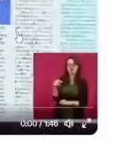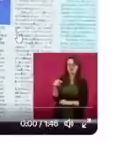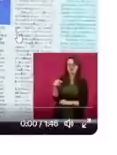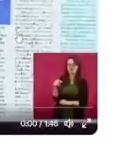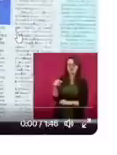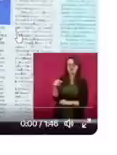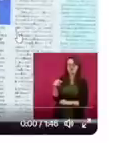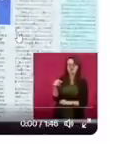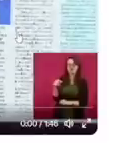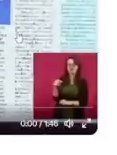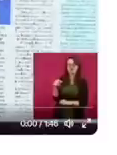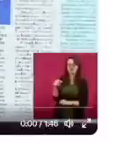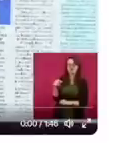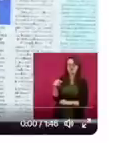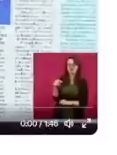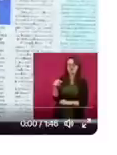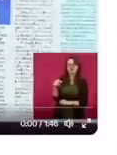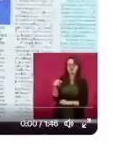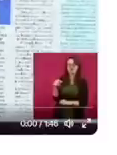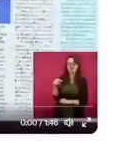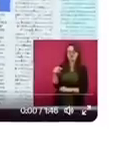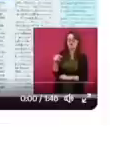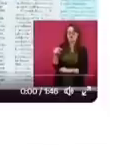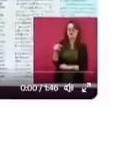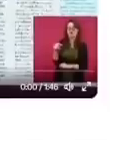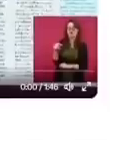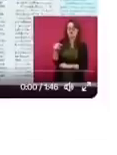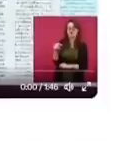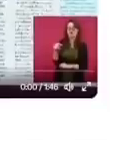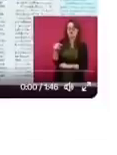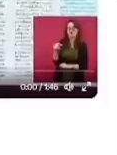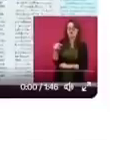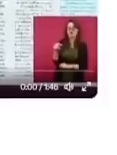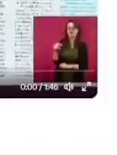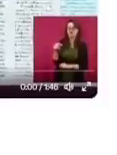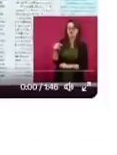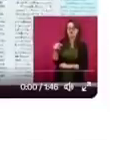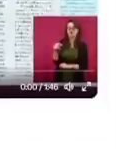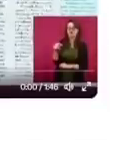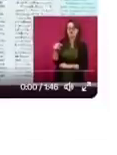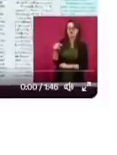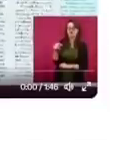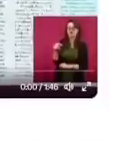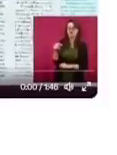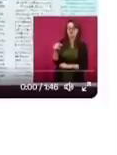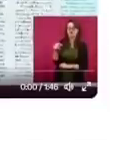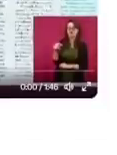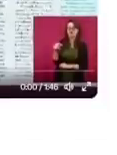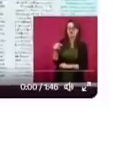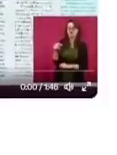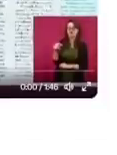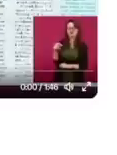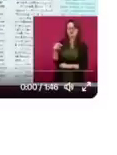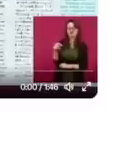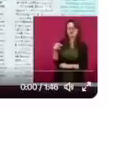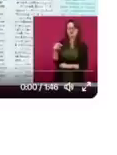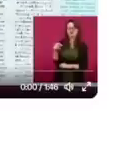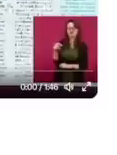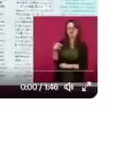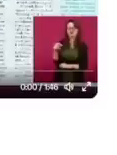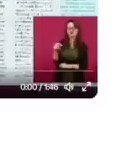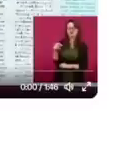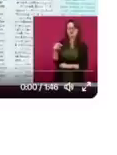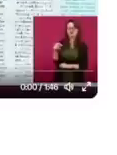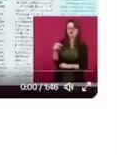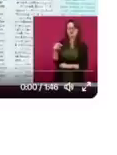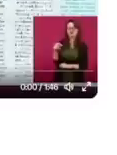la noticia falsa que difundieron en este fin de semana en cuanto a que supuestamente había una fotografía que